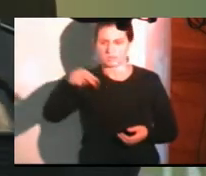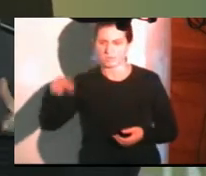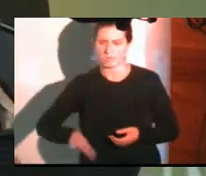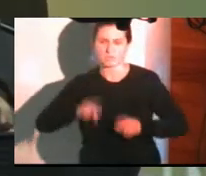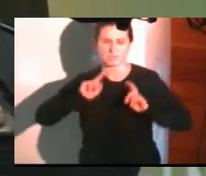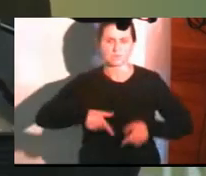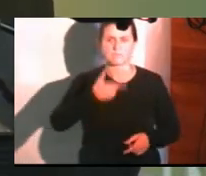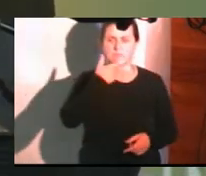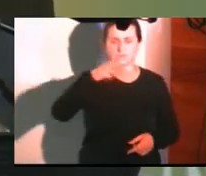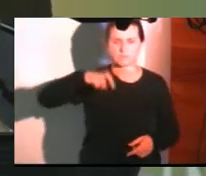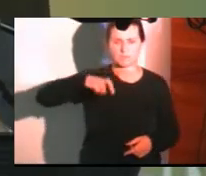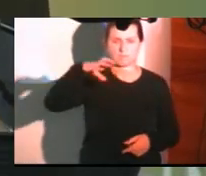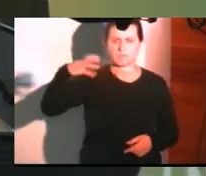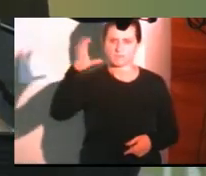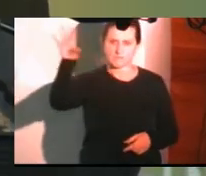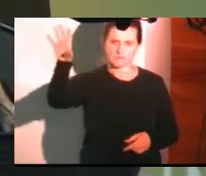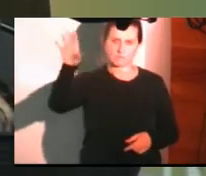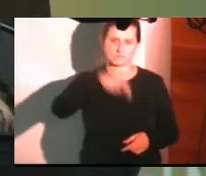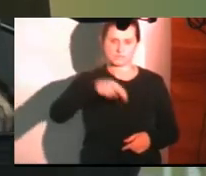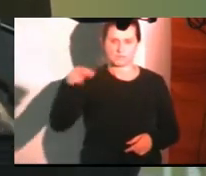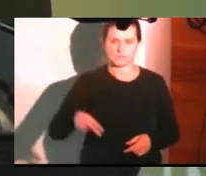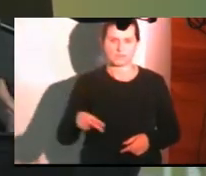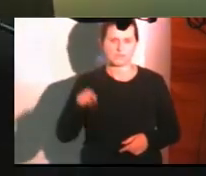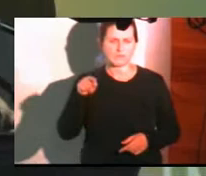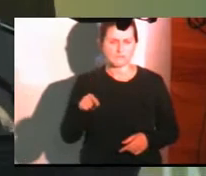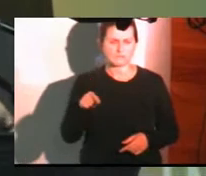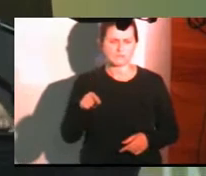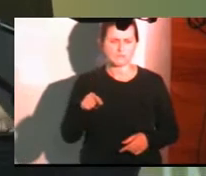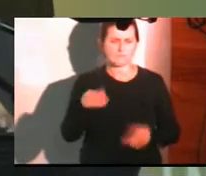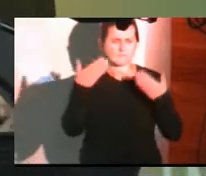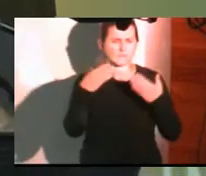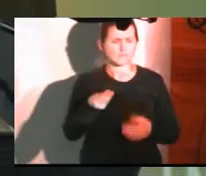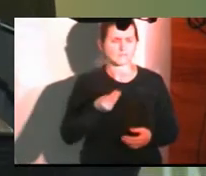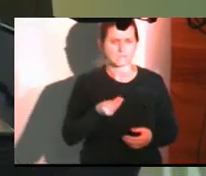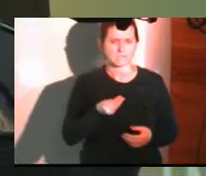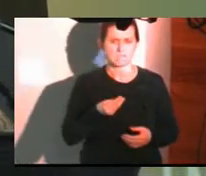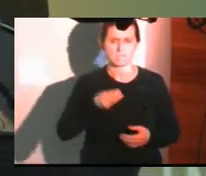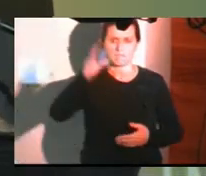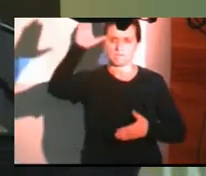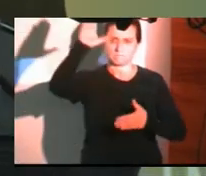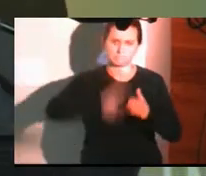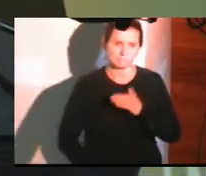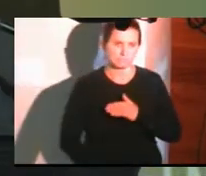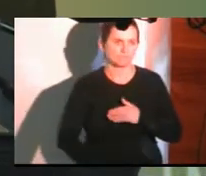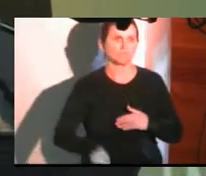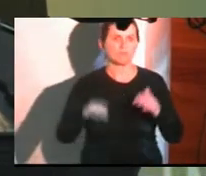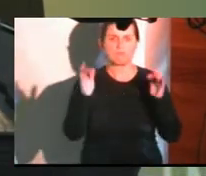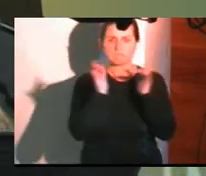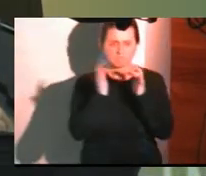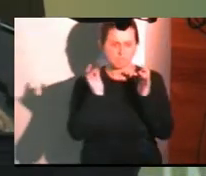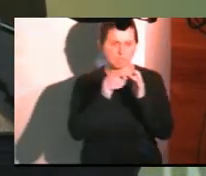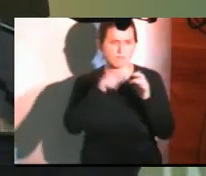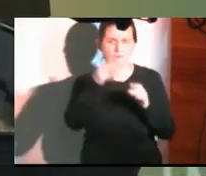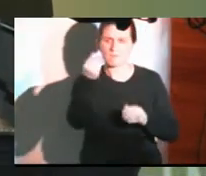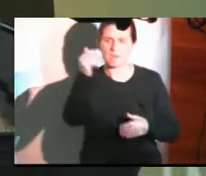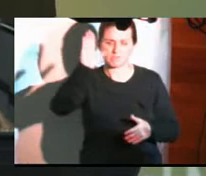¿Qué nos permitió esto? Bajar brutalmente, es el término, brutalmente, los costos de la conectividad. Bajamos más